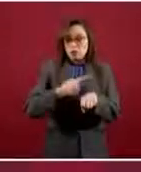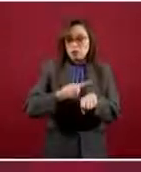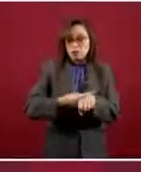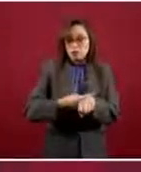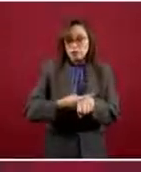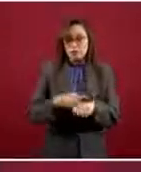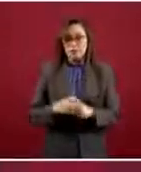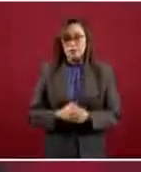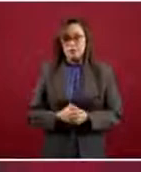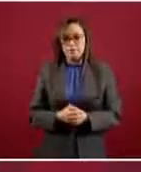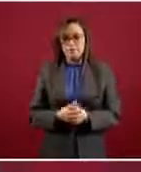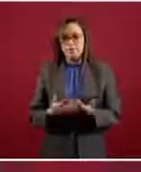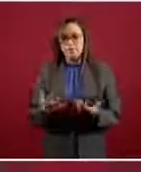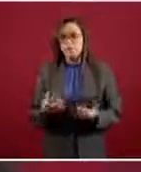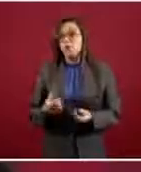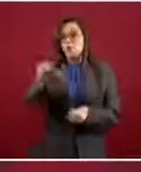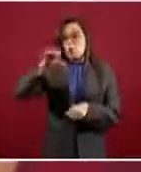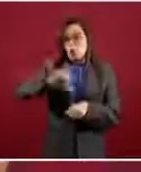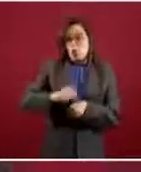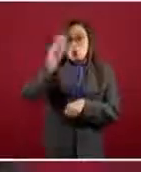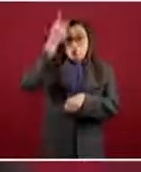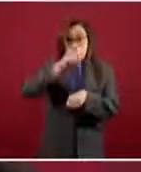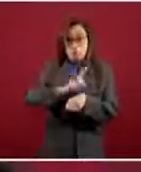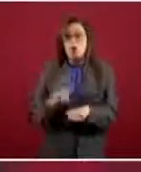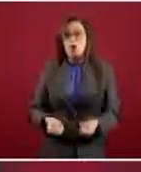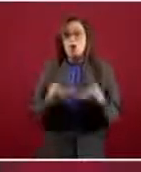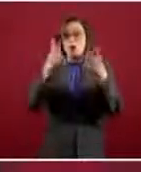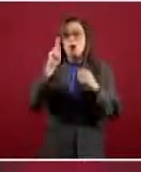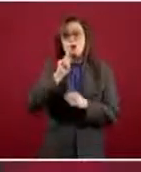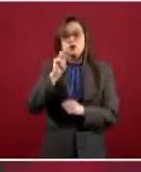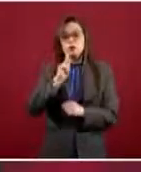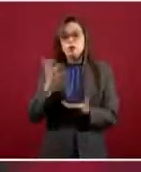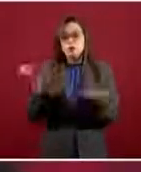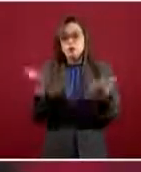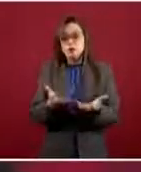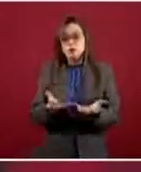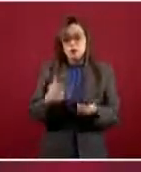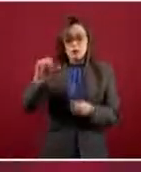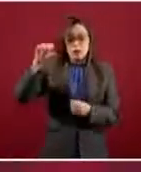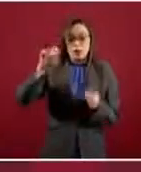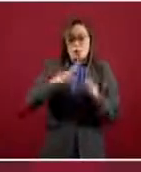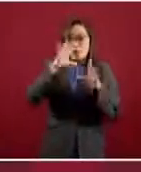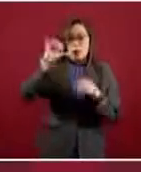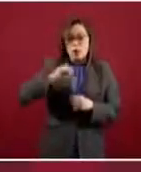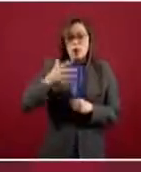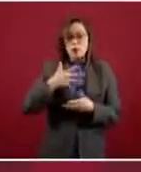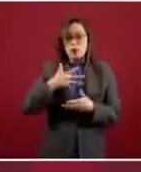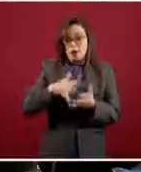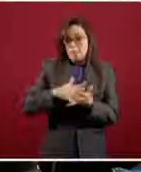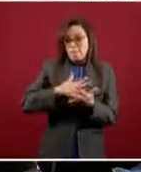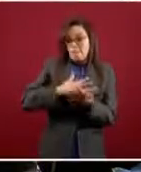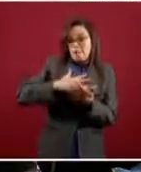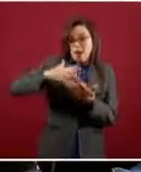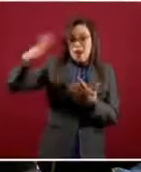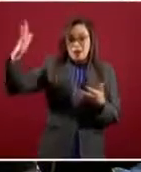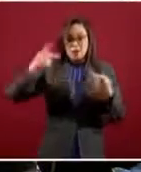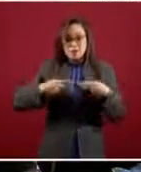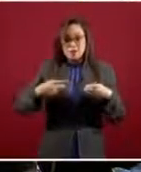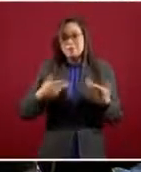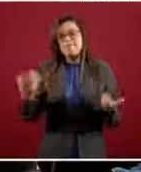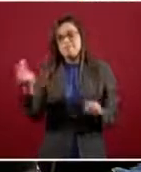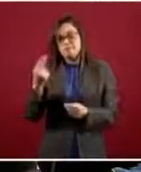pruebas por día. Si en un día hay más casos, se hacen más pruebas. Hasta el momento, el número lo acabamos de ver, hemos hecho